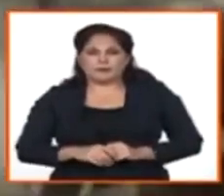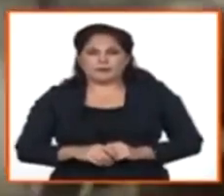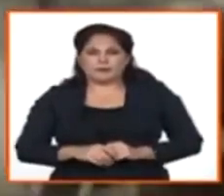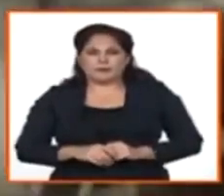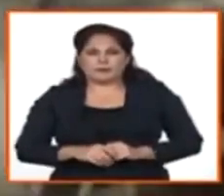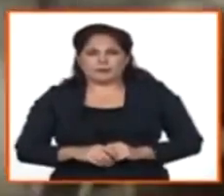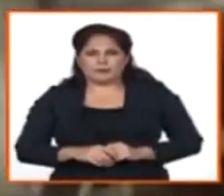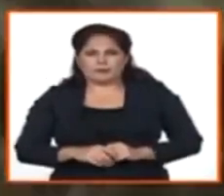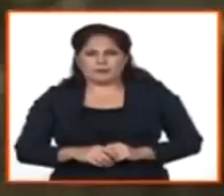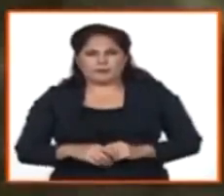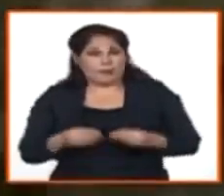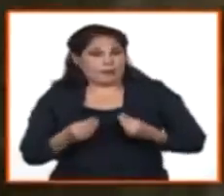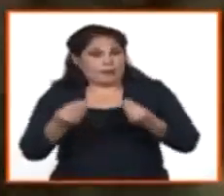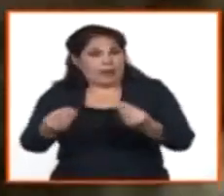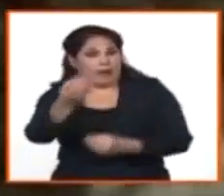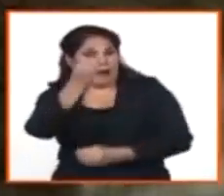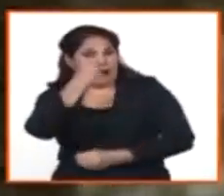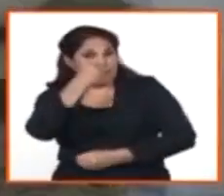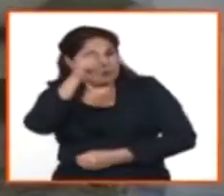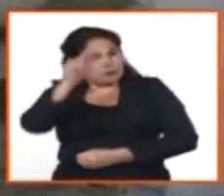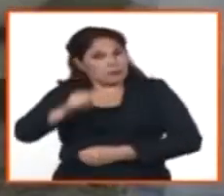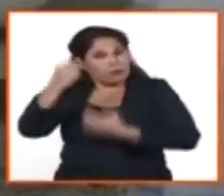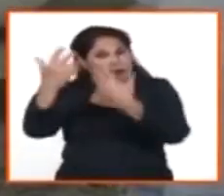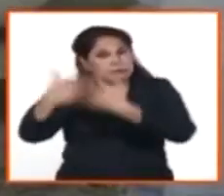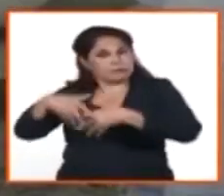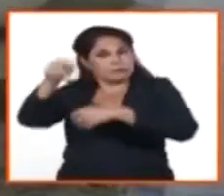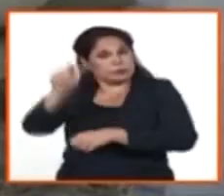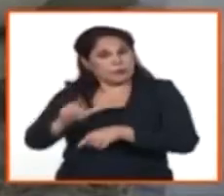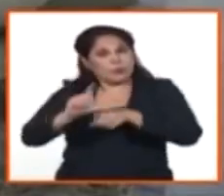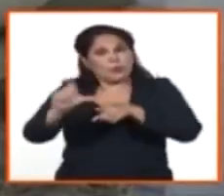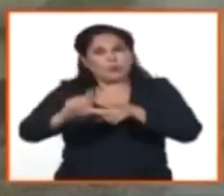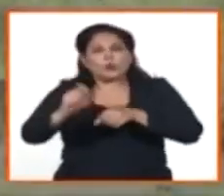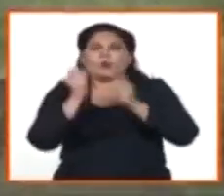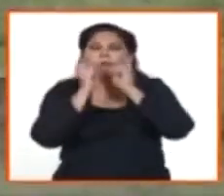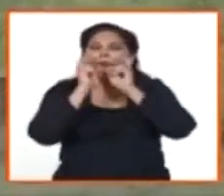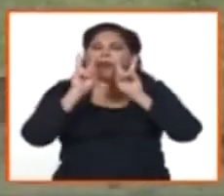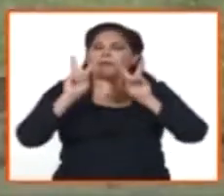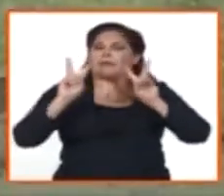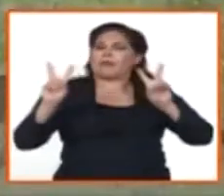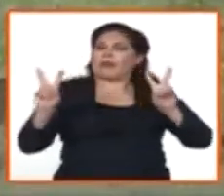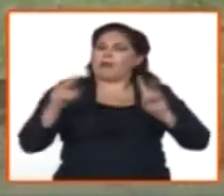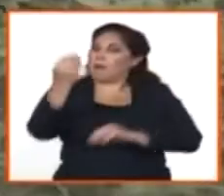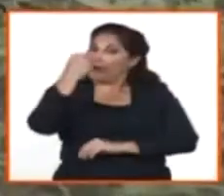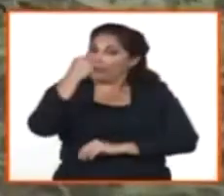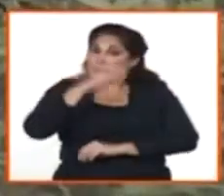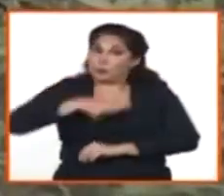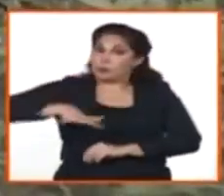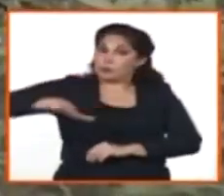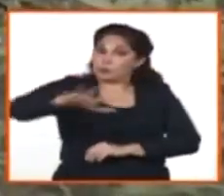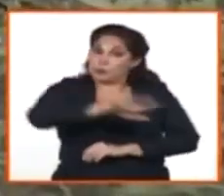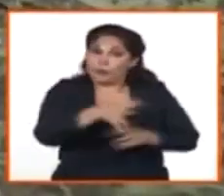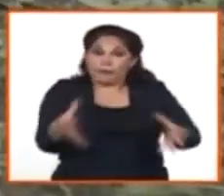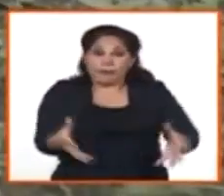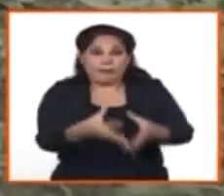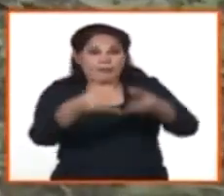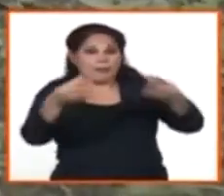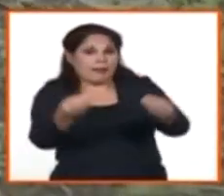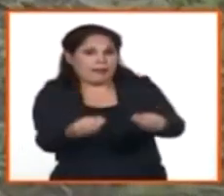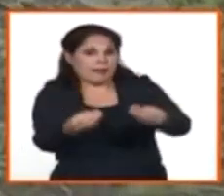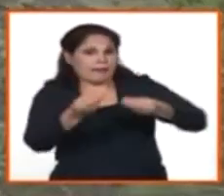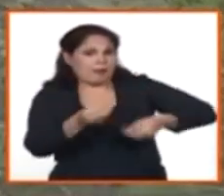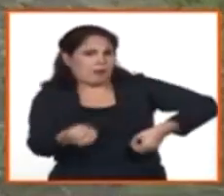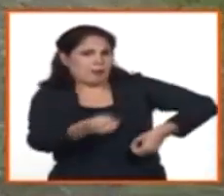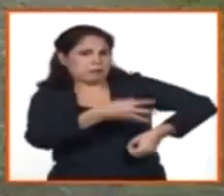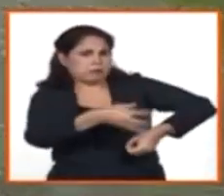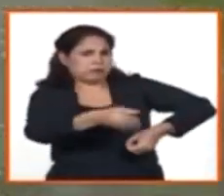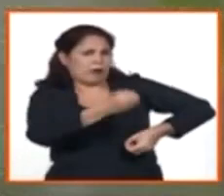Cuando ofrecemos los alimentos que producimos, cultivamos vida. Alimentamos hasta el suelo y recogemos de él sus